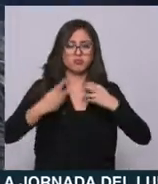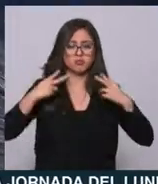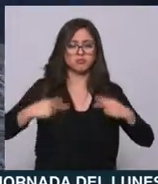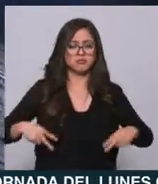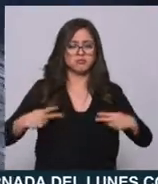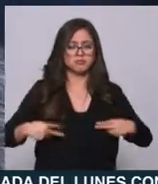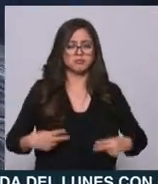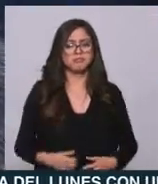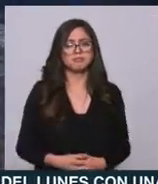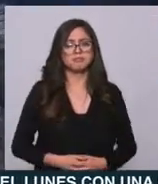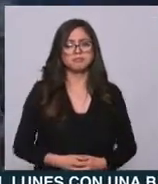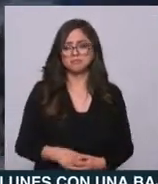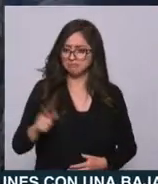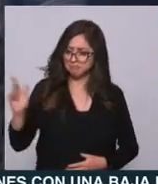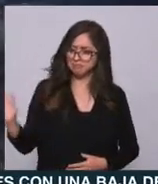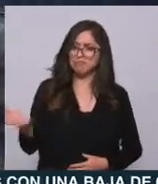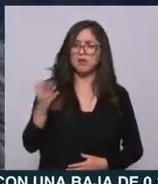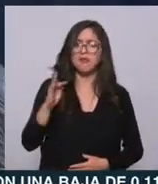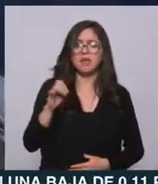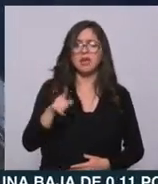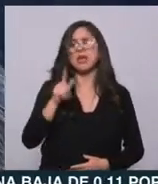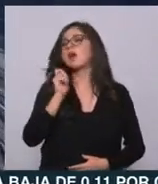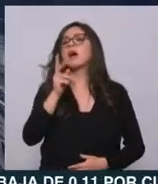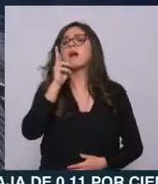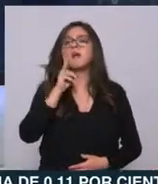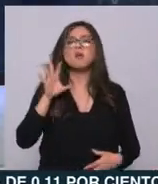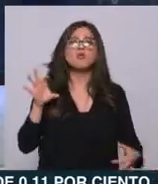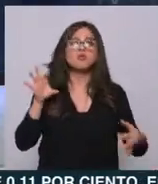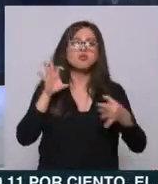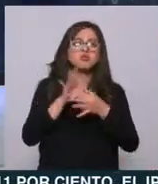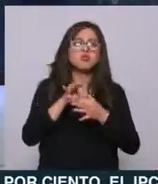nosotros. Anímate, Feli. Sí, yo Una creo que sí, valquiria y vamos un a hacer. guerrero,